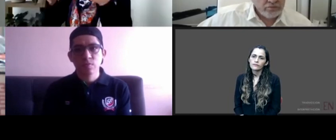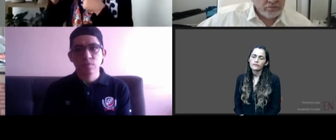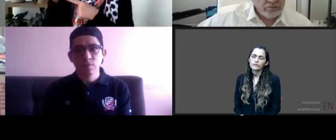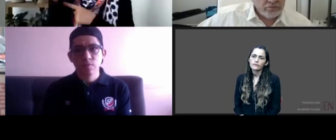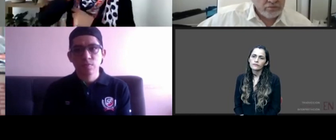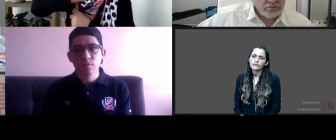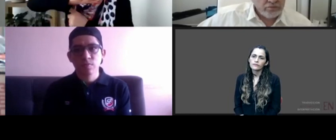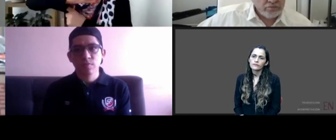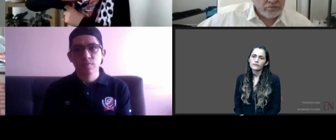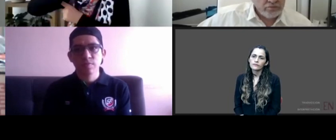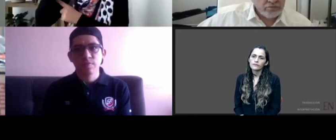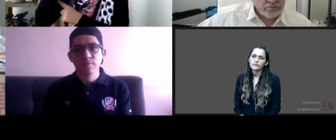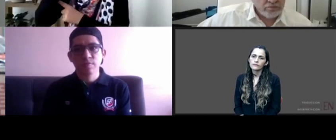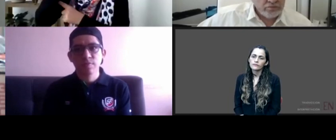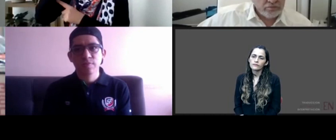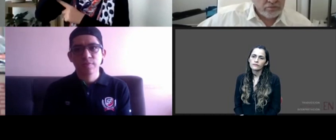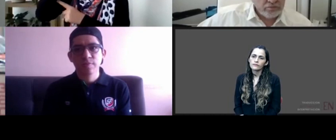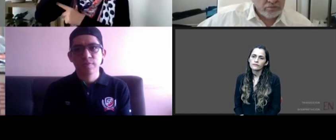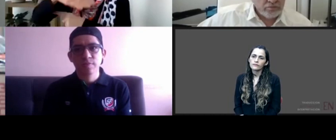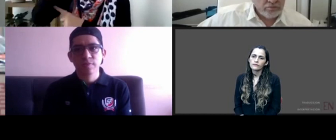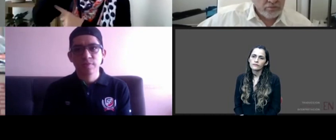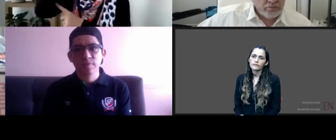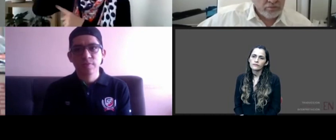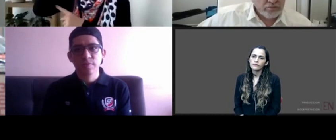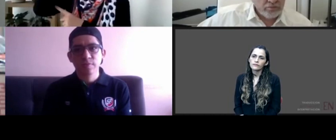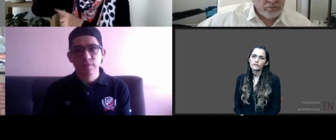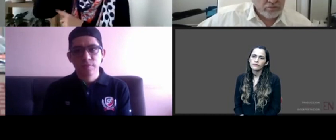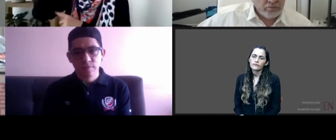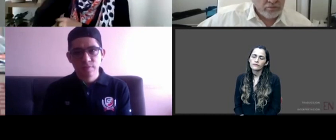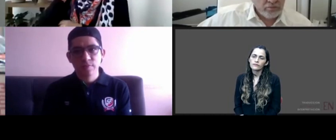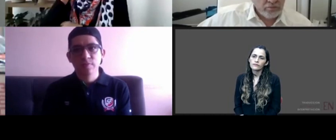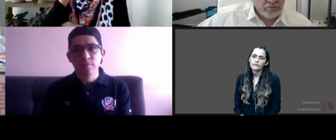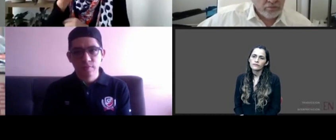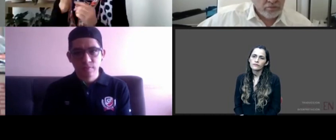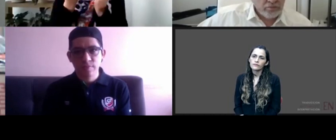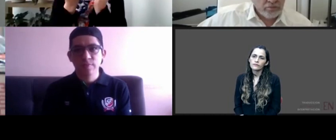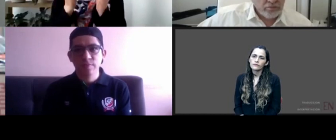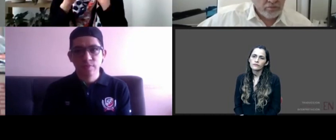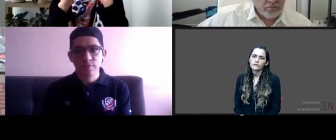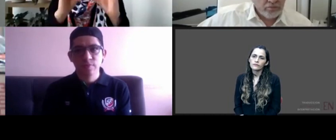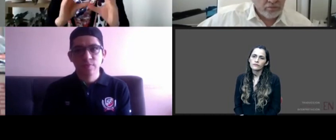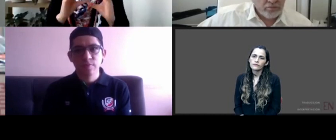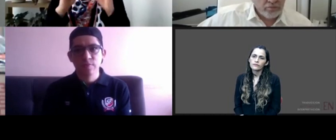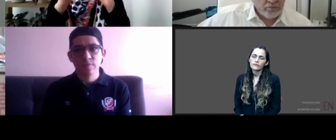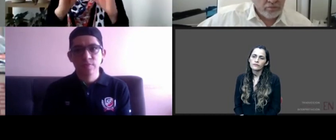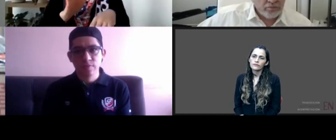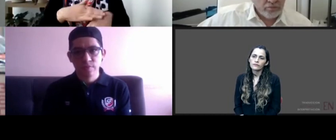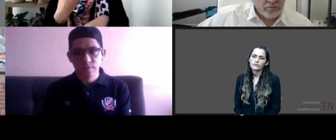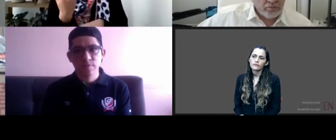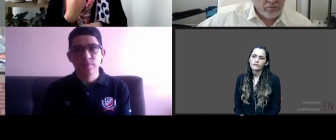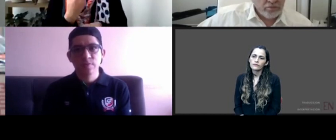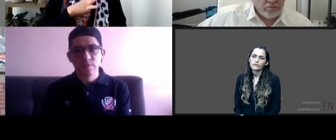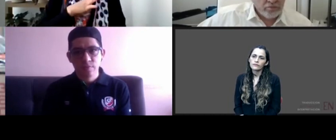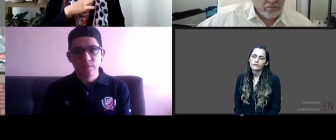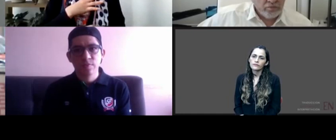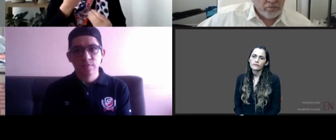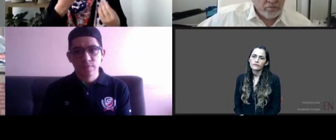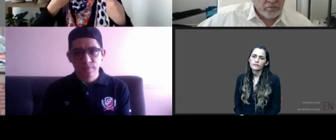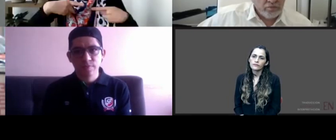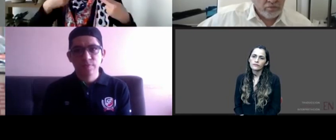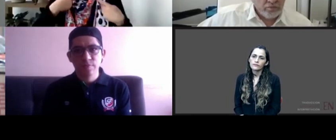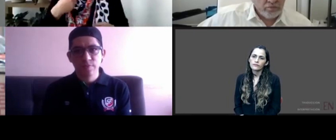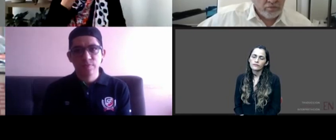directamente. También hay personas pues expertas en los temas en las que